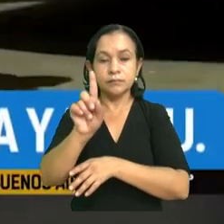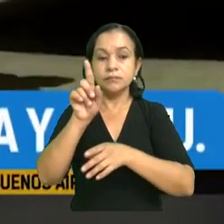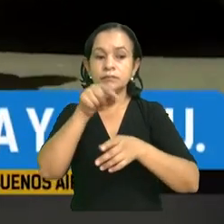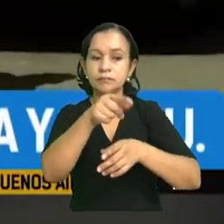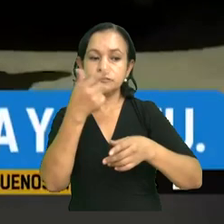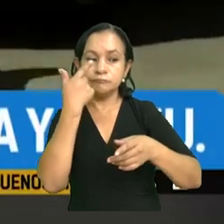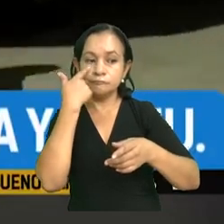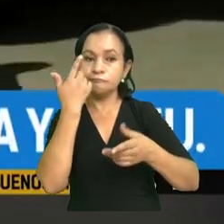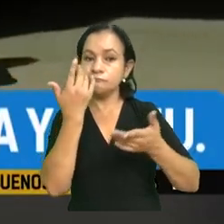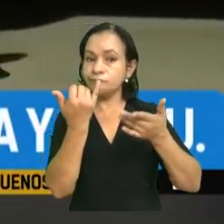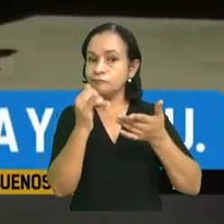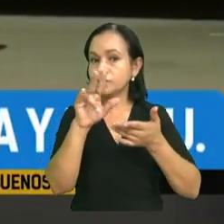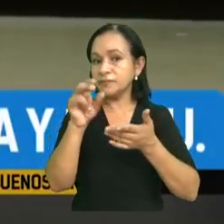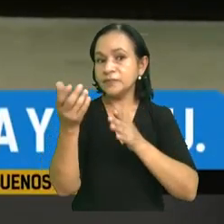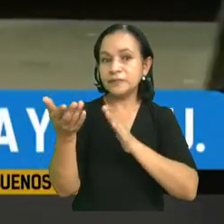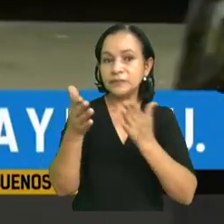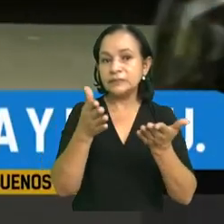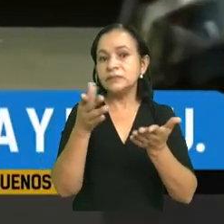pronóstico reservado.